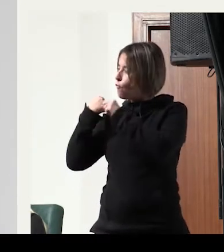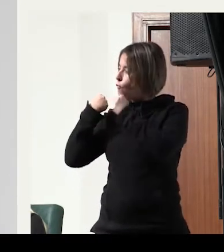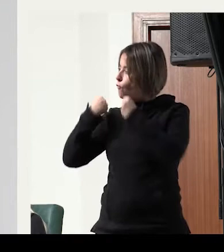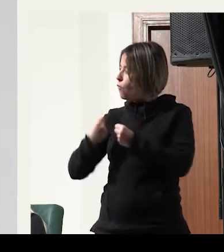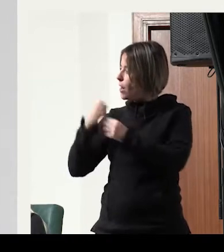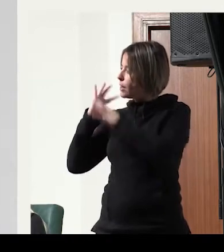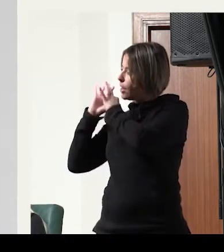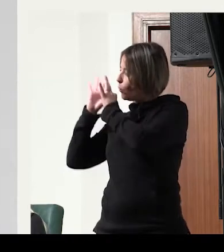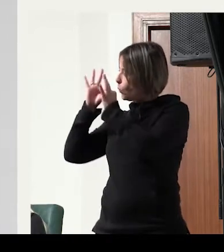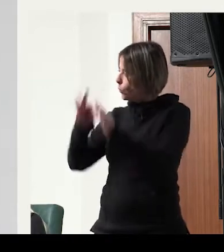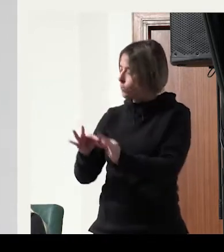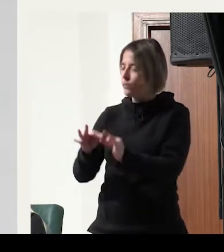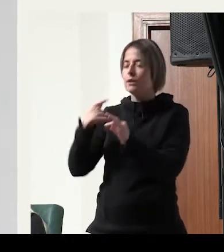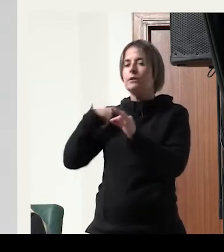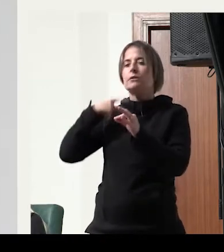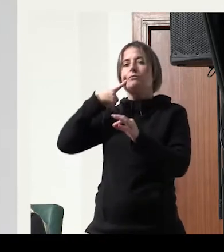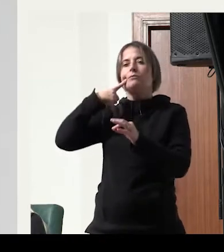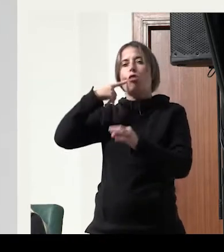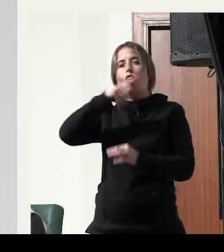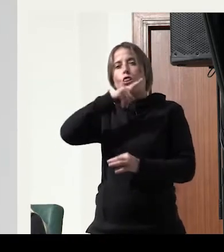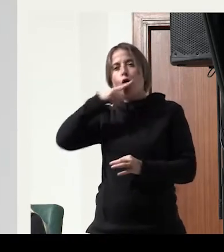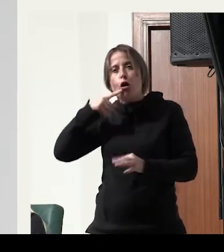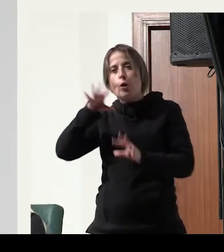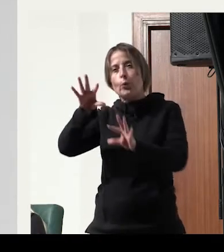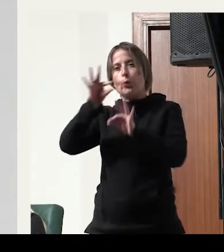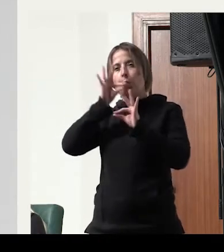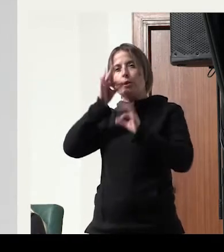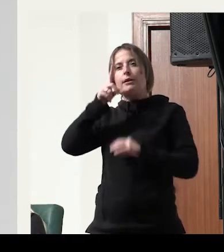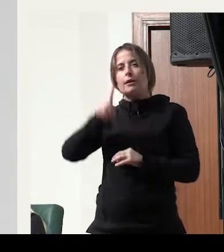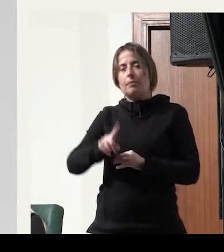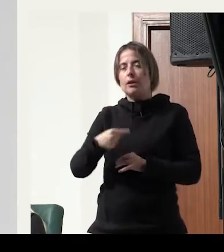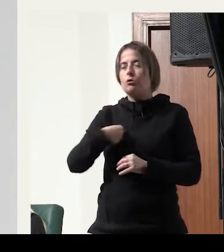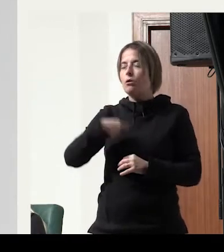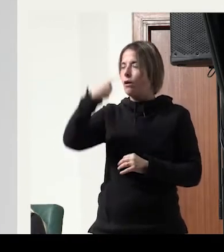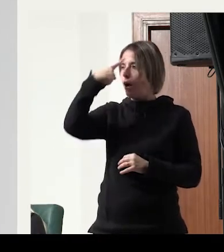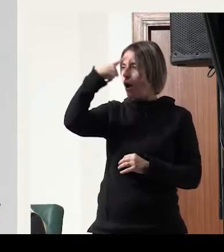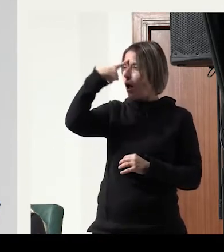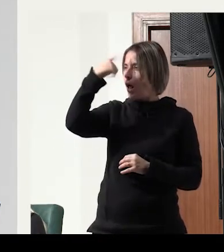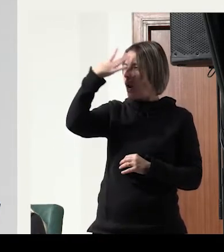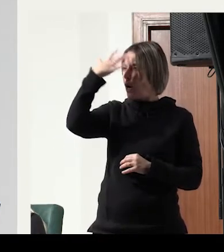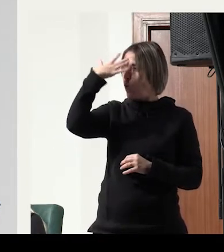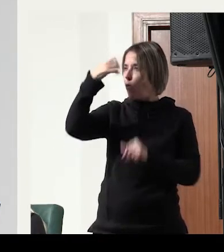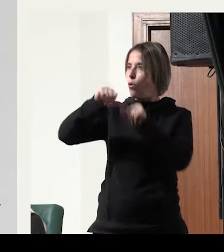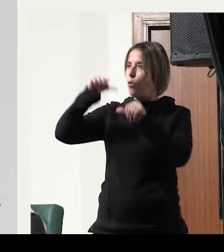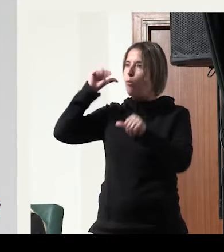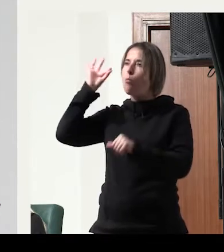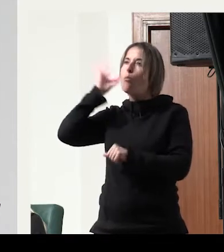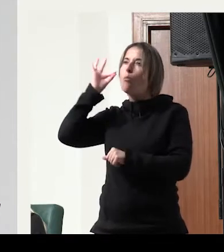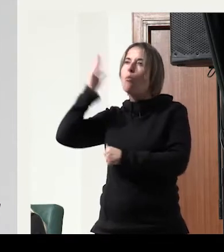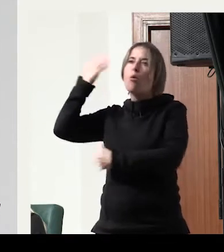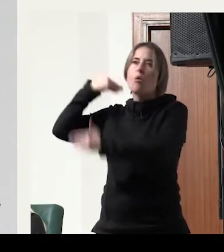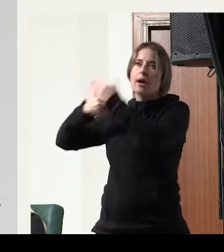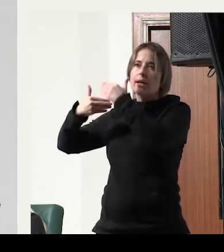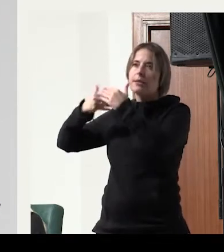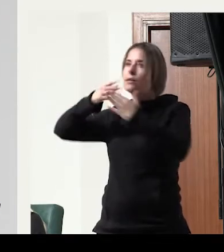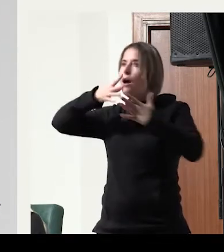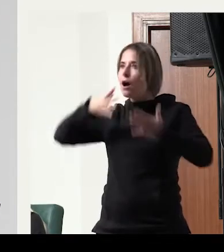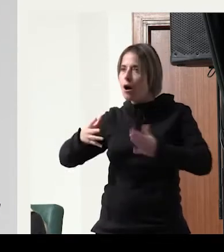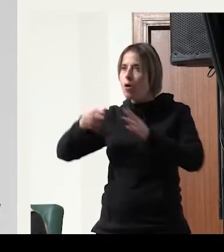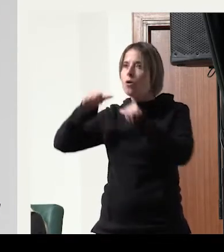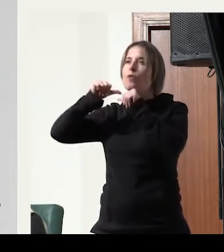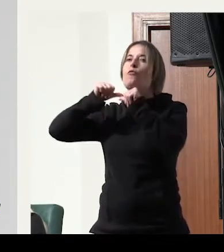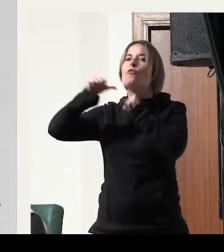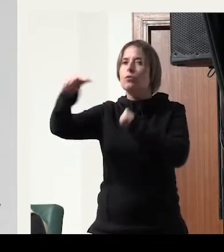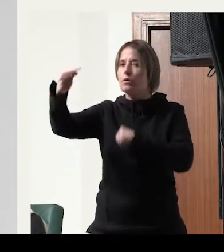singularidad, de su dolor. Tengo en mi memoria a todas las que fueron, las que son, las que serán,